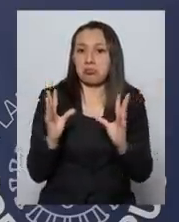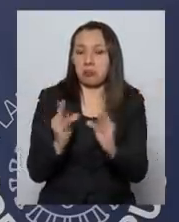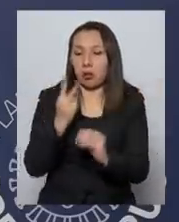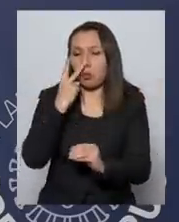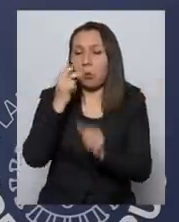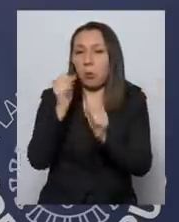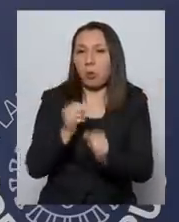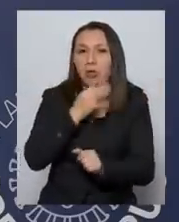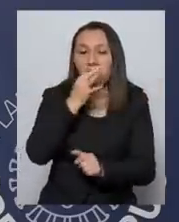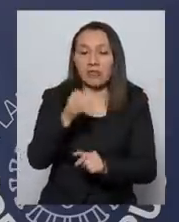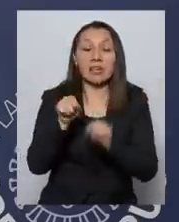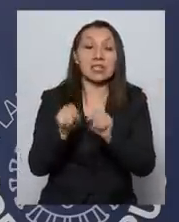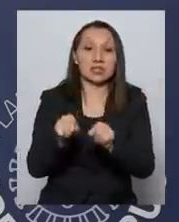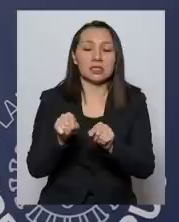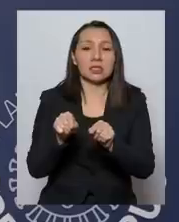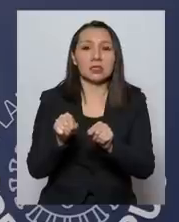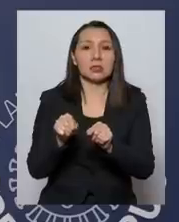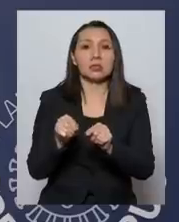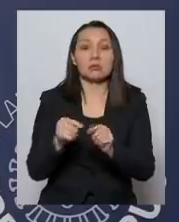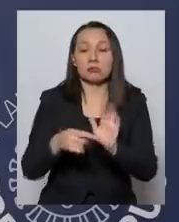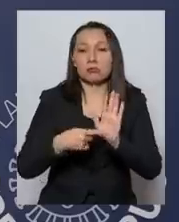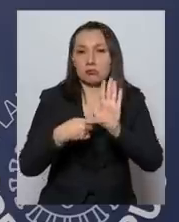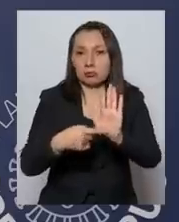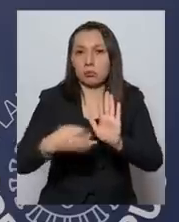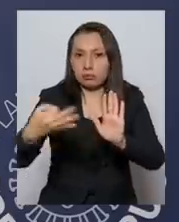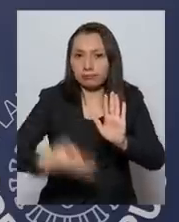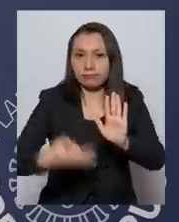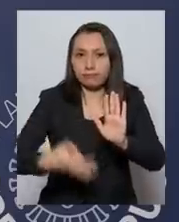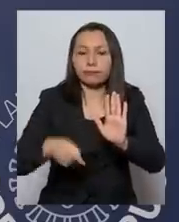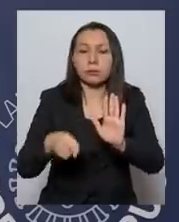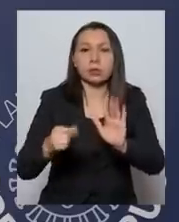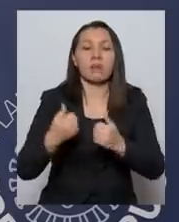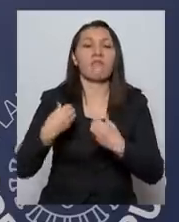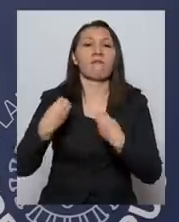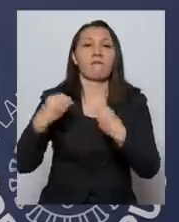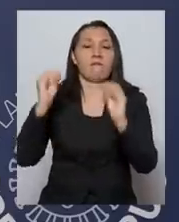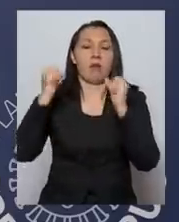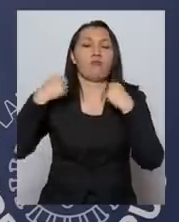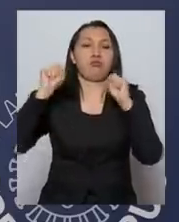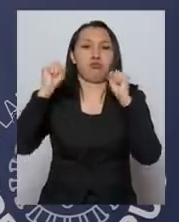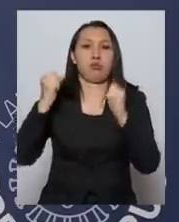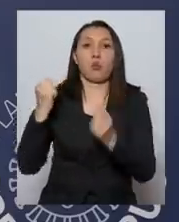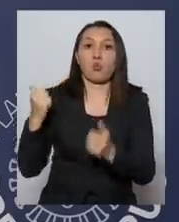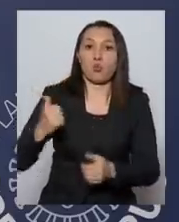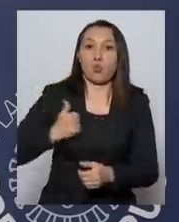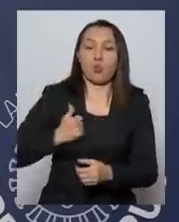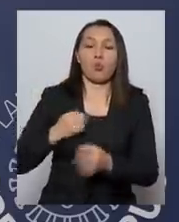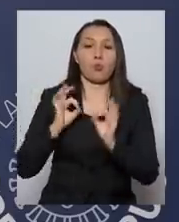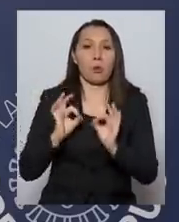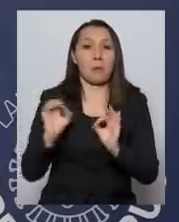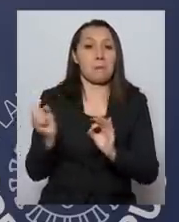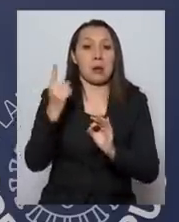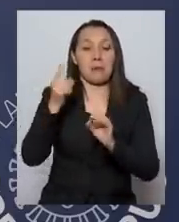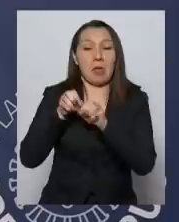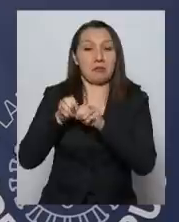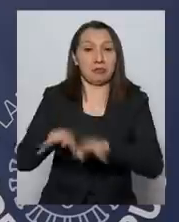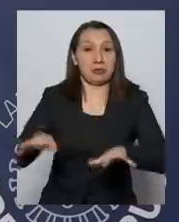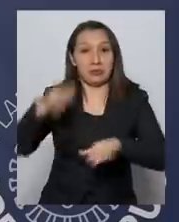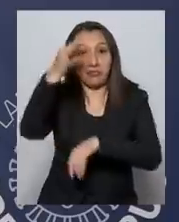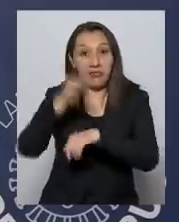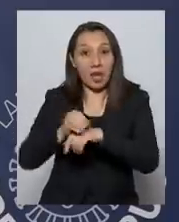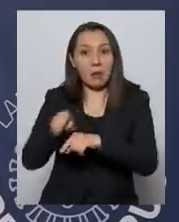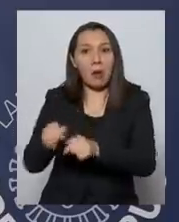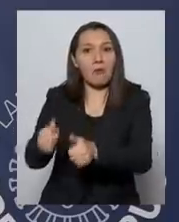decir son testimonio de historias de éxito, por lo menos en este primer brote de